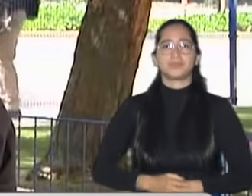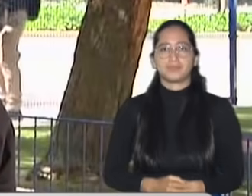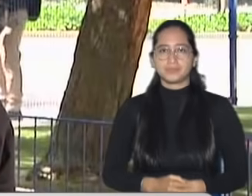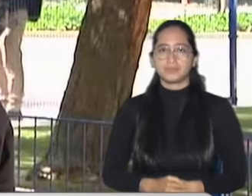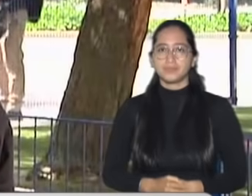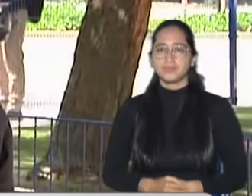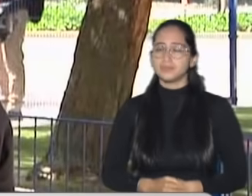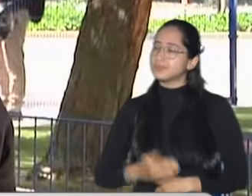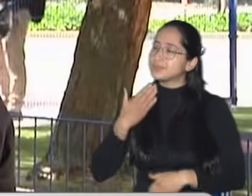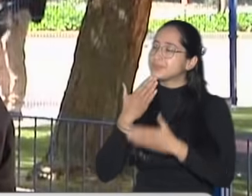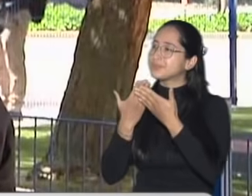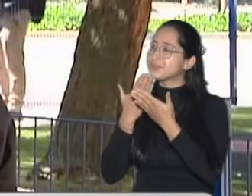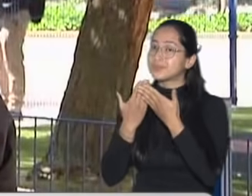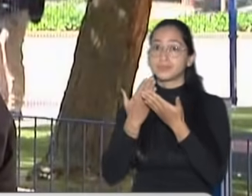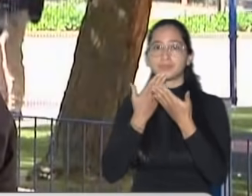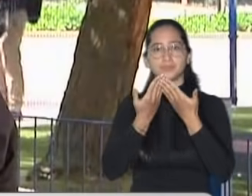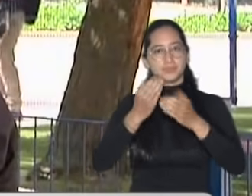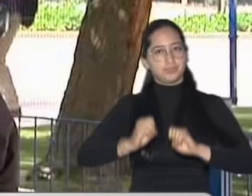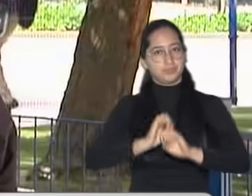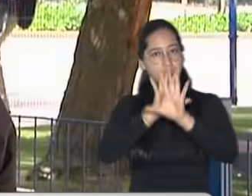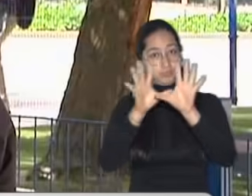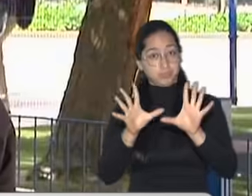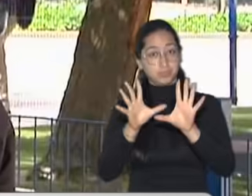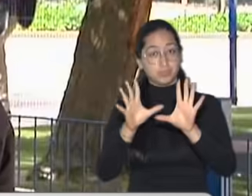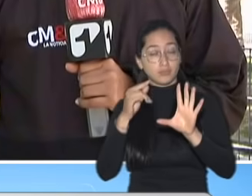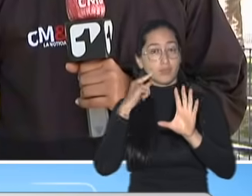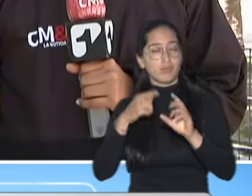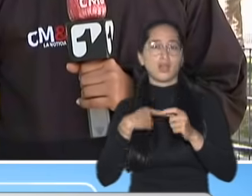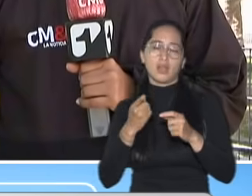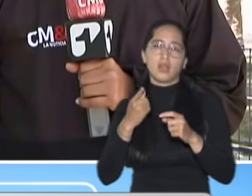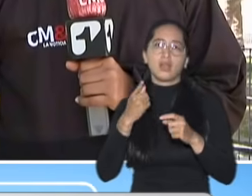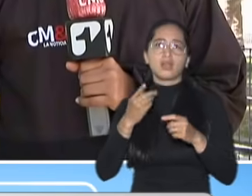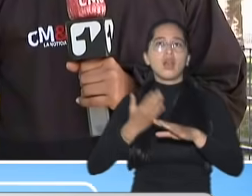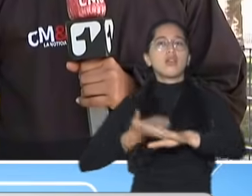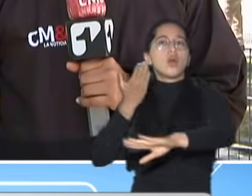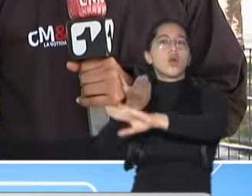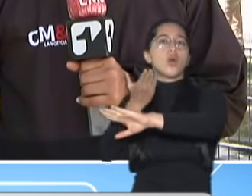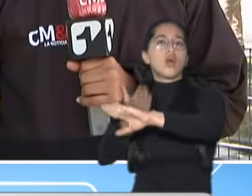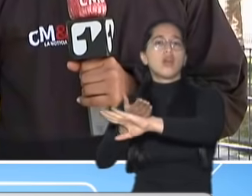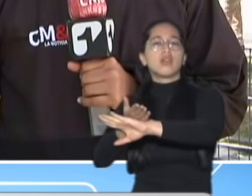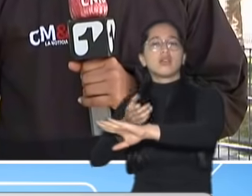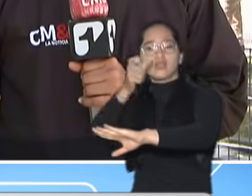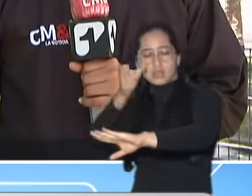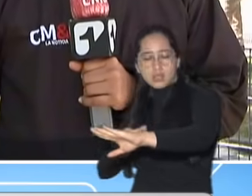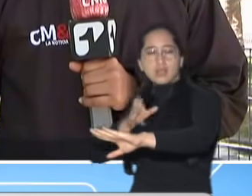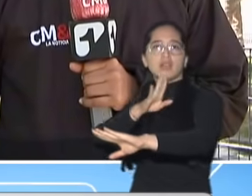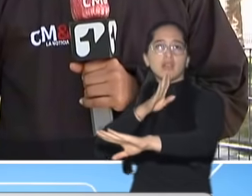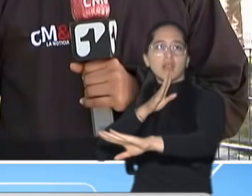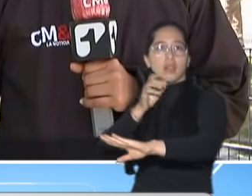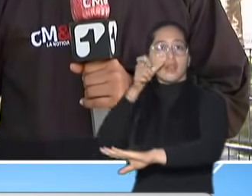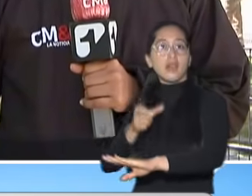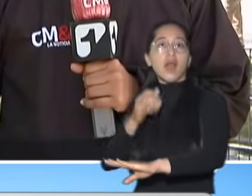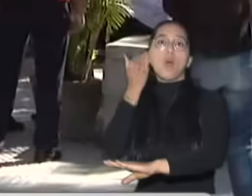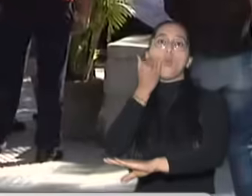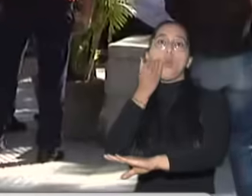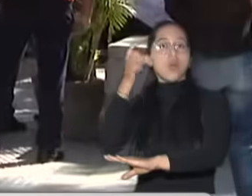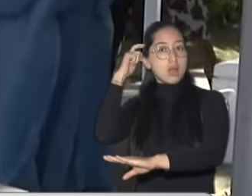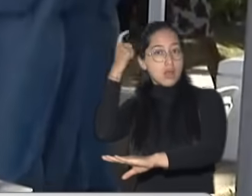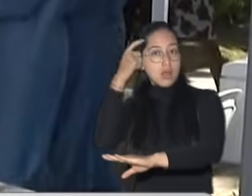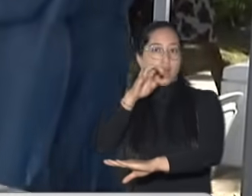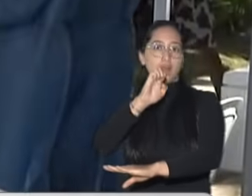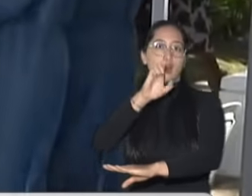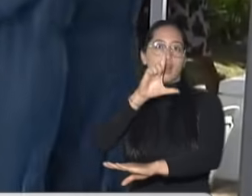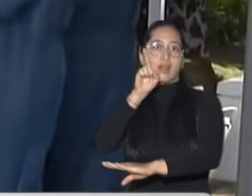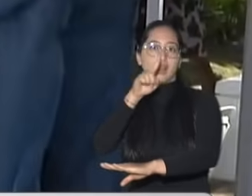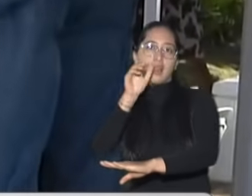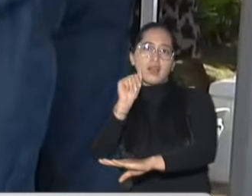Muchas gracias, Luisa. Muy buenos días. La declaración la emitió la gobernadora del Atlántico, Elsa Noguera, dirigida a los alcaldes de